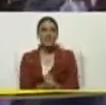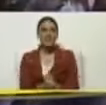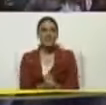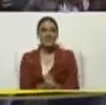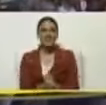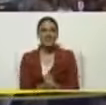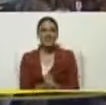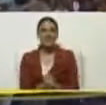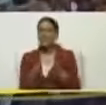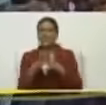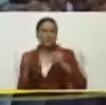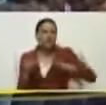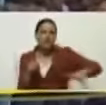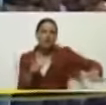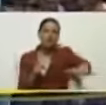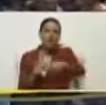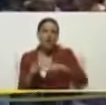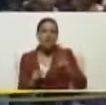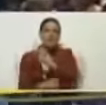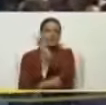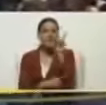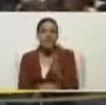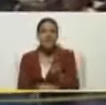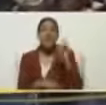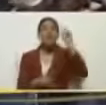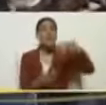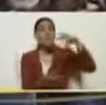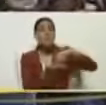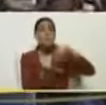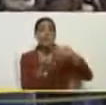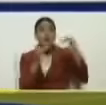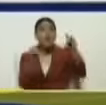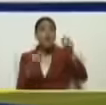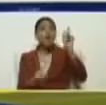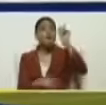Y un poco más allá me dice que vino gente de Miranda también,